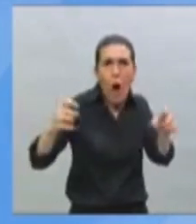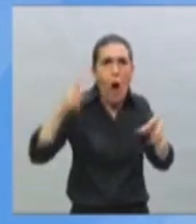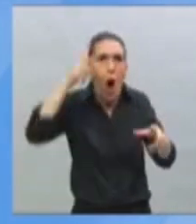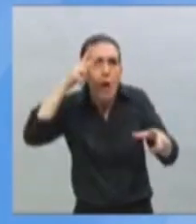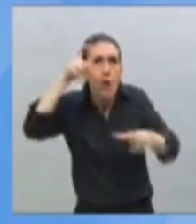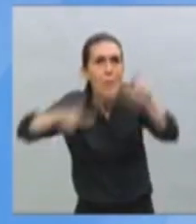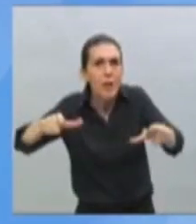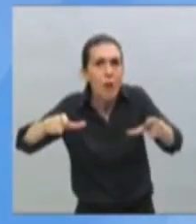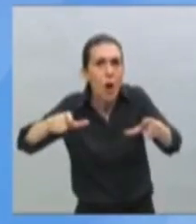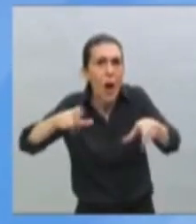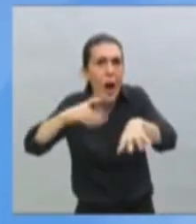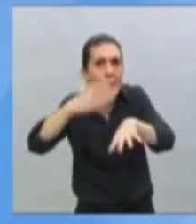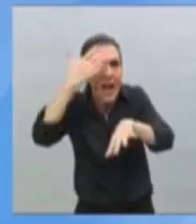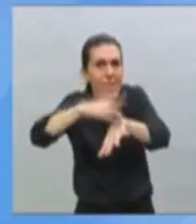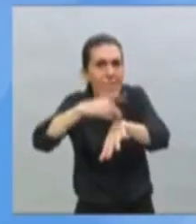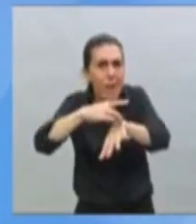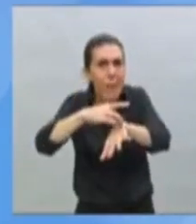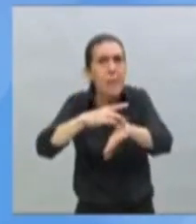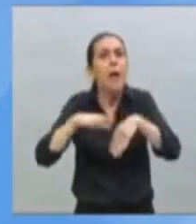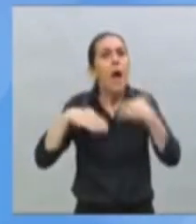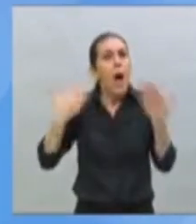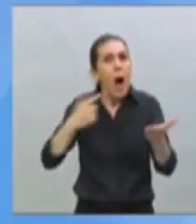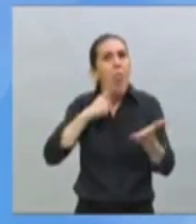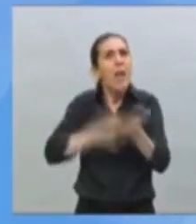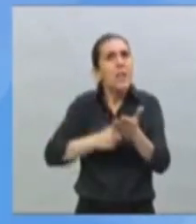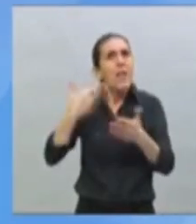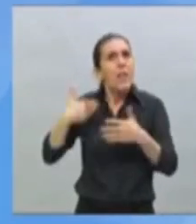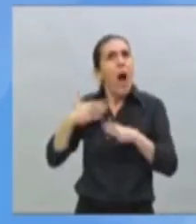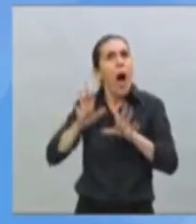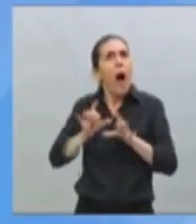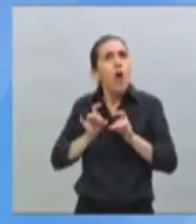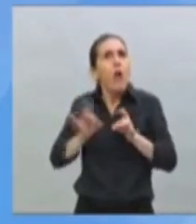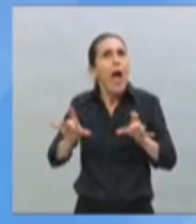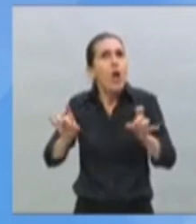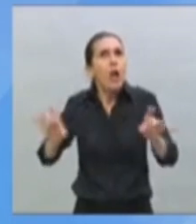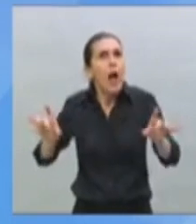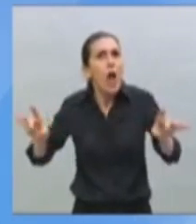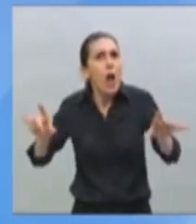propusimos hacer más lento esto y ahí fue donde la cuarentena empezó el 20 de marzo.